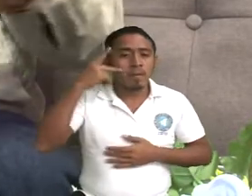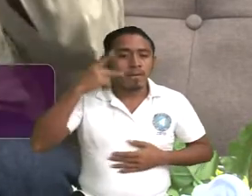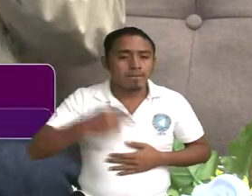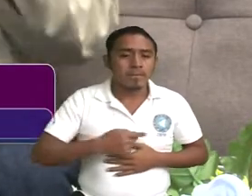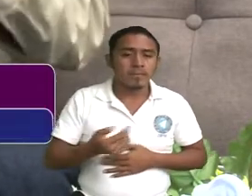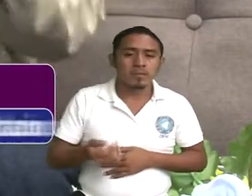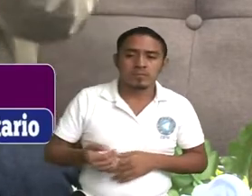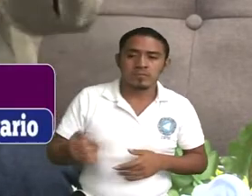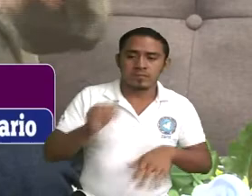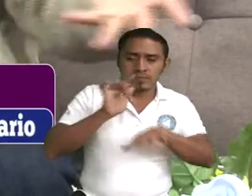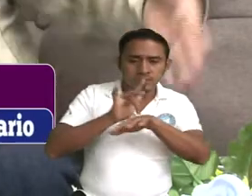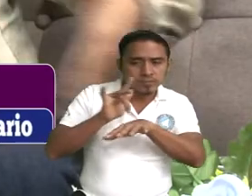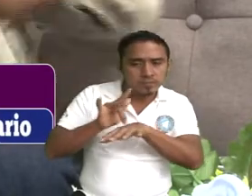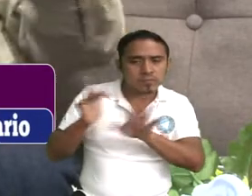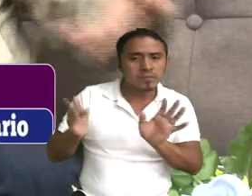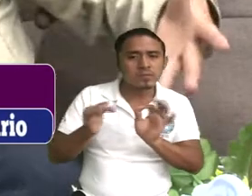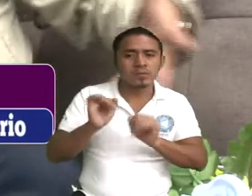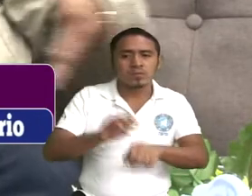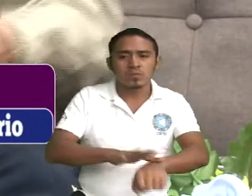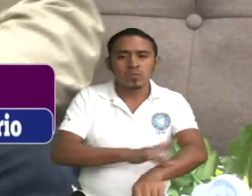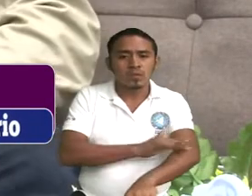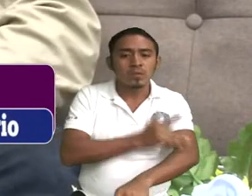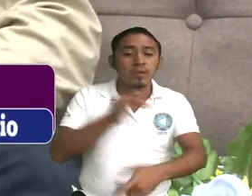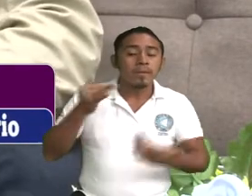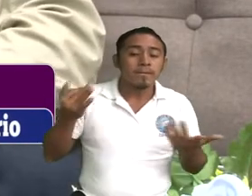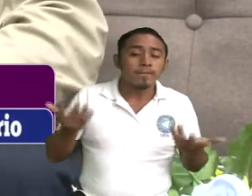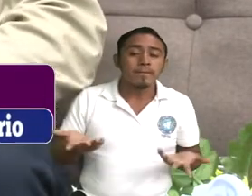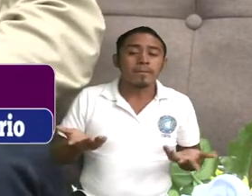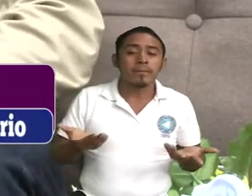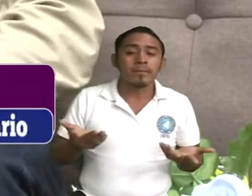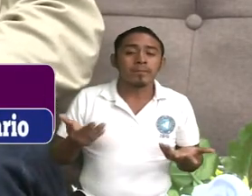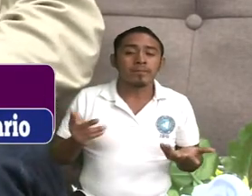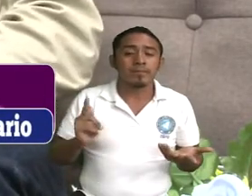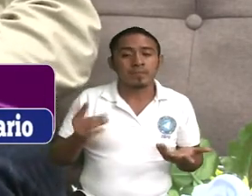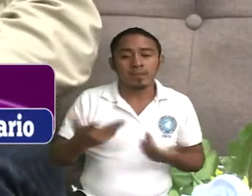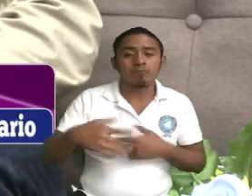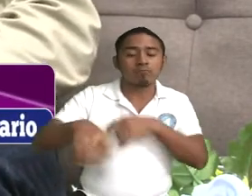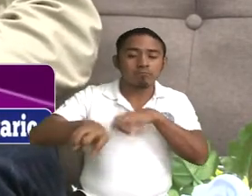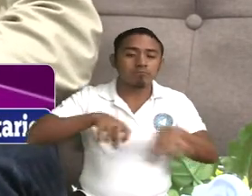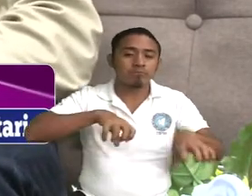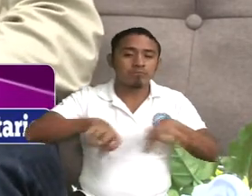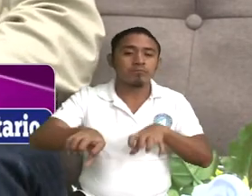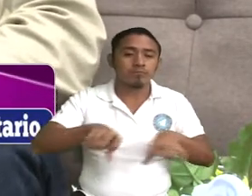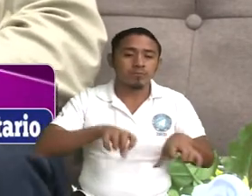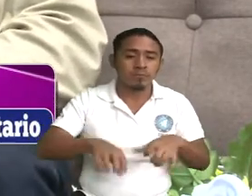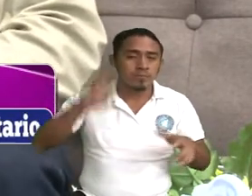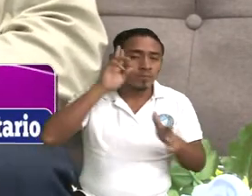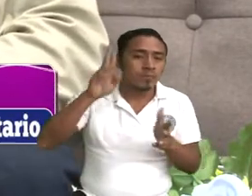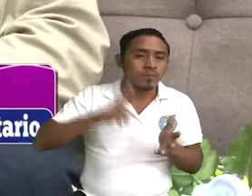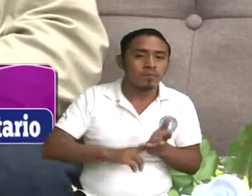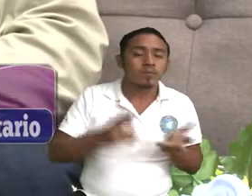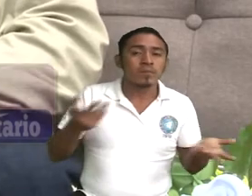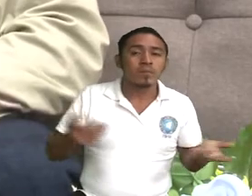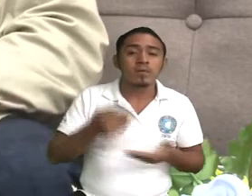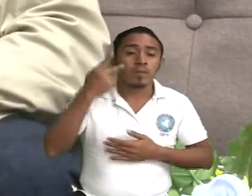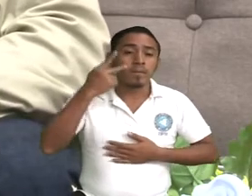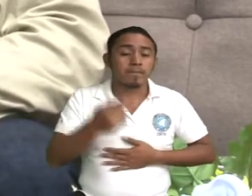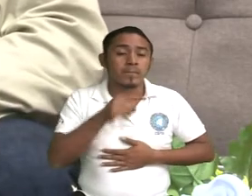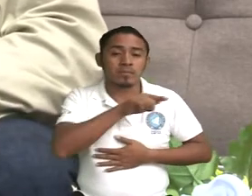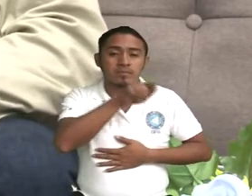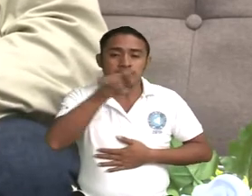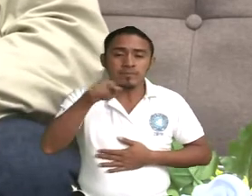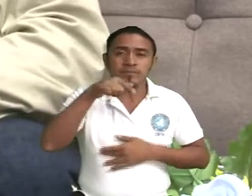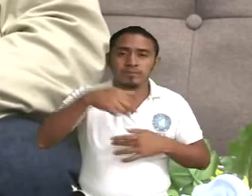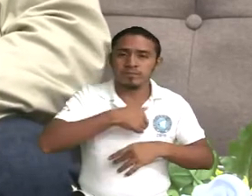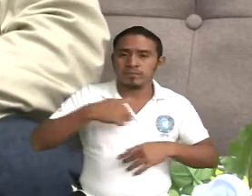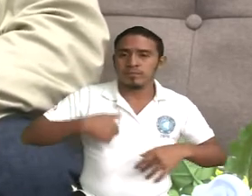darse cuenta, tocarlo, sentirlo en toda esta jornada de conmemoración y de reconocimiento que nosotros